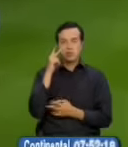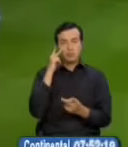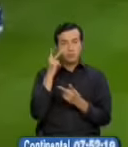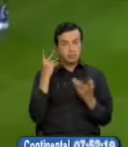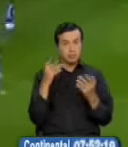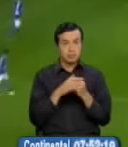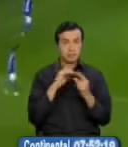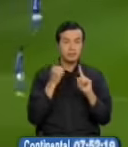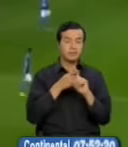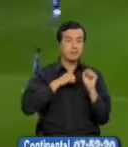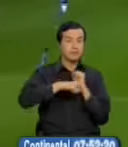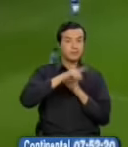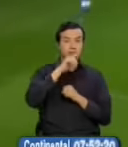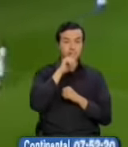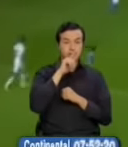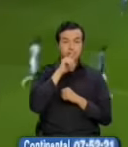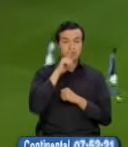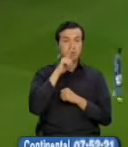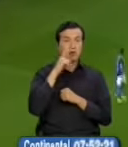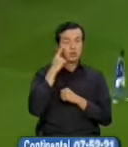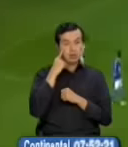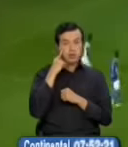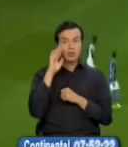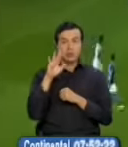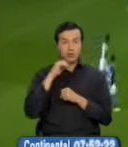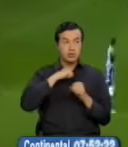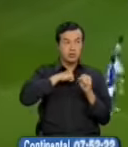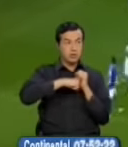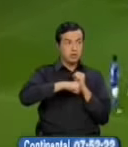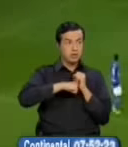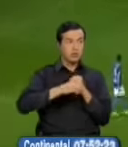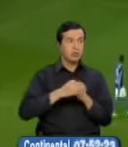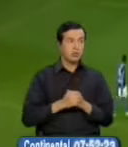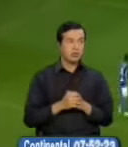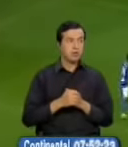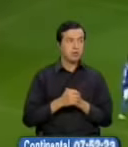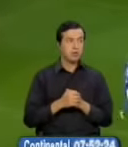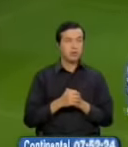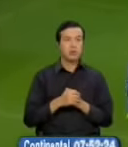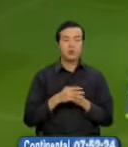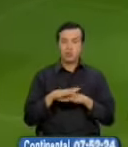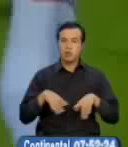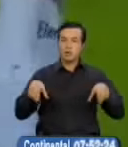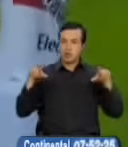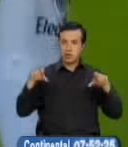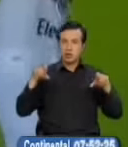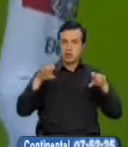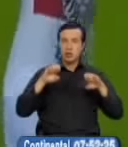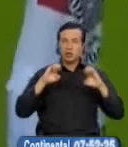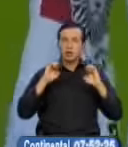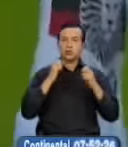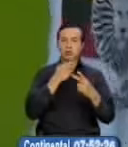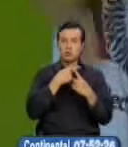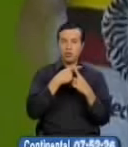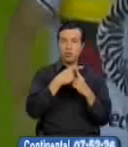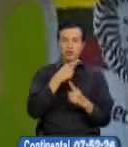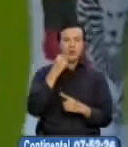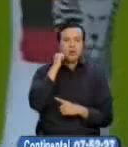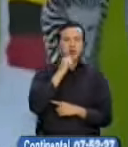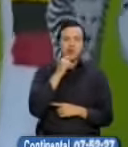el primer tanto del partido lo puso la visita en calidad de extraños en la cancha de la máquina cementera. Jiménez,